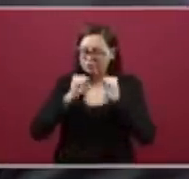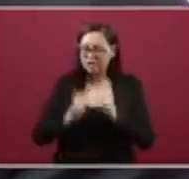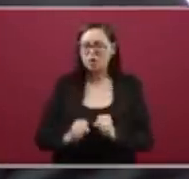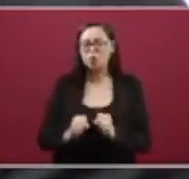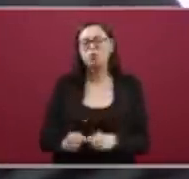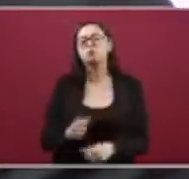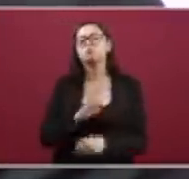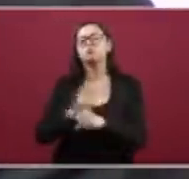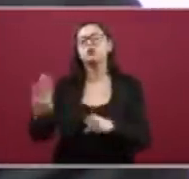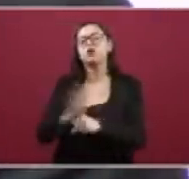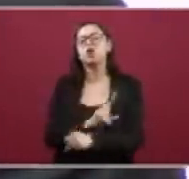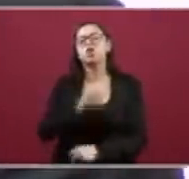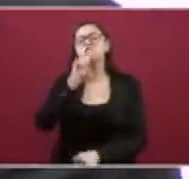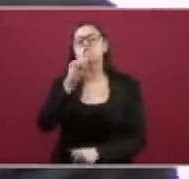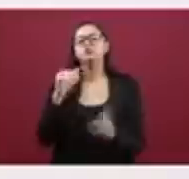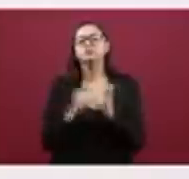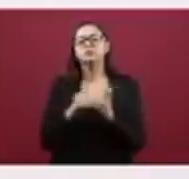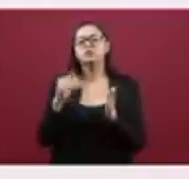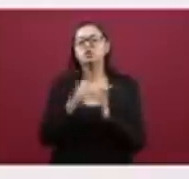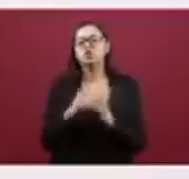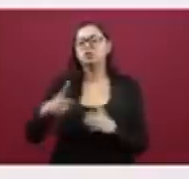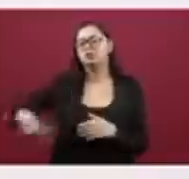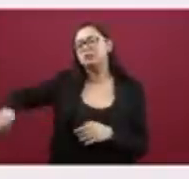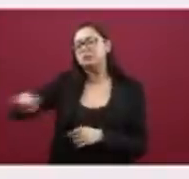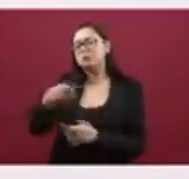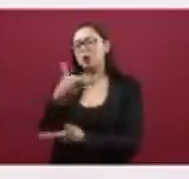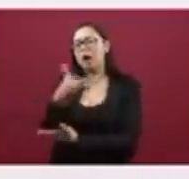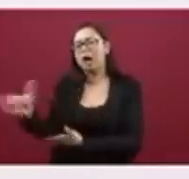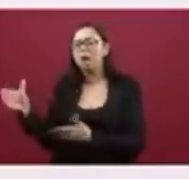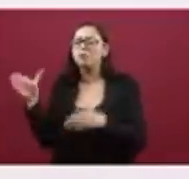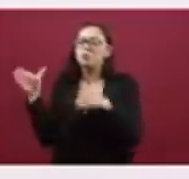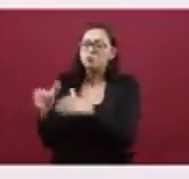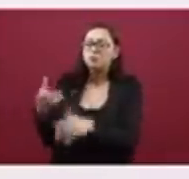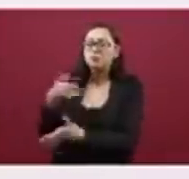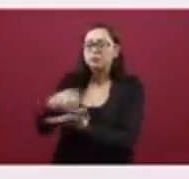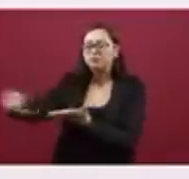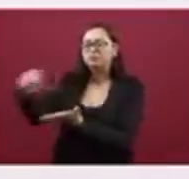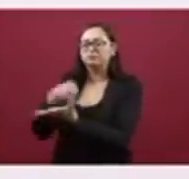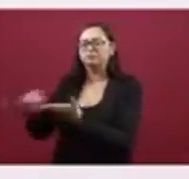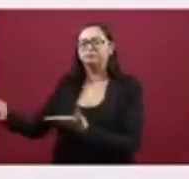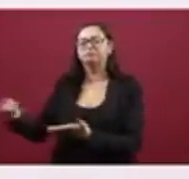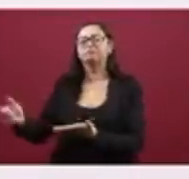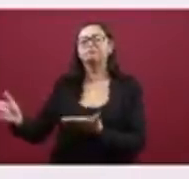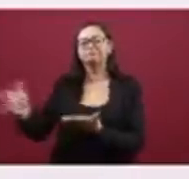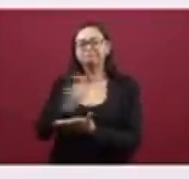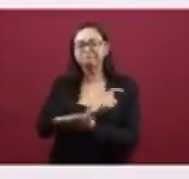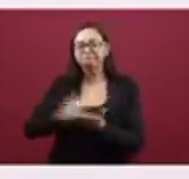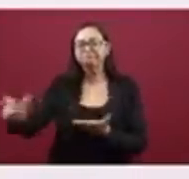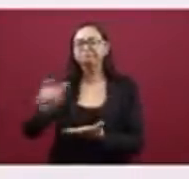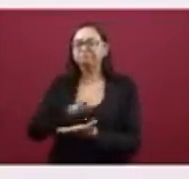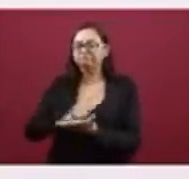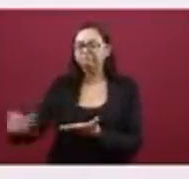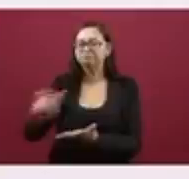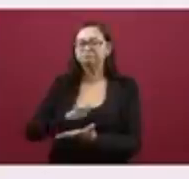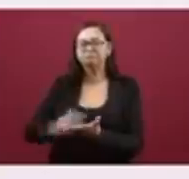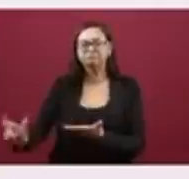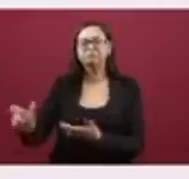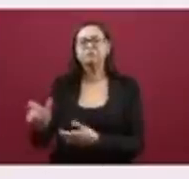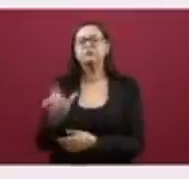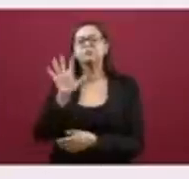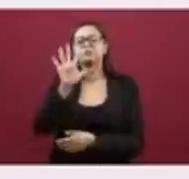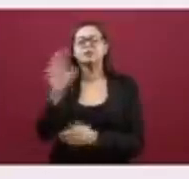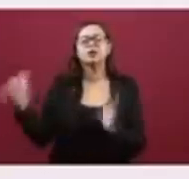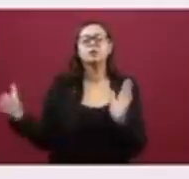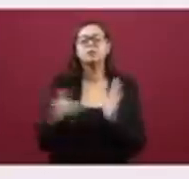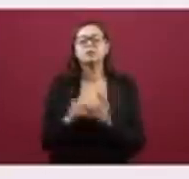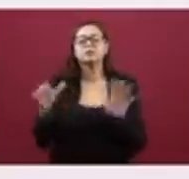2 millones de pequeños productores a quienes se les pagará durante la cosecha 5